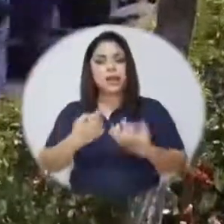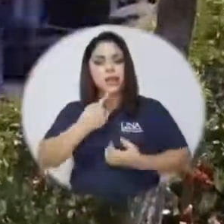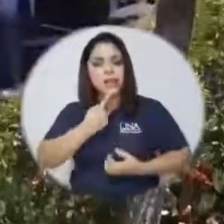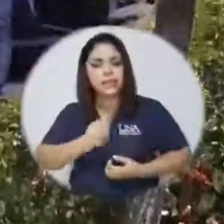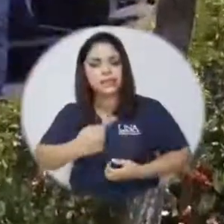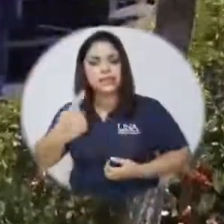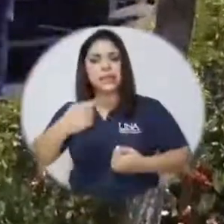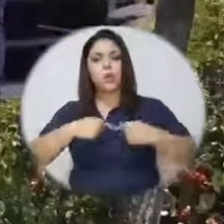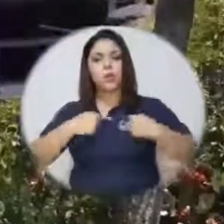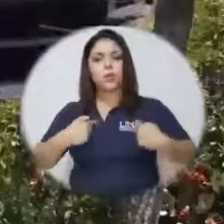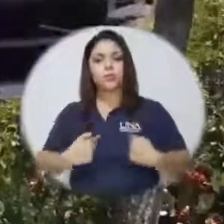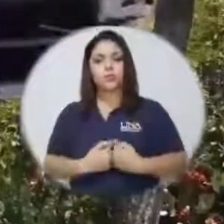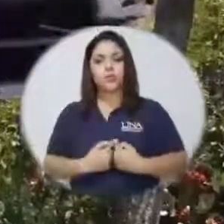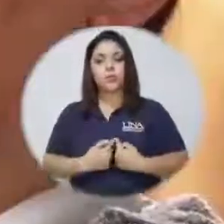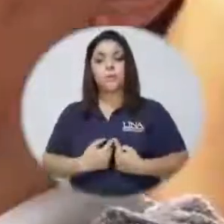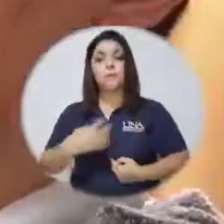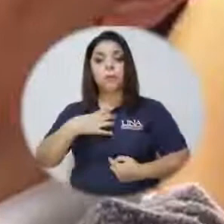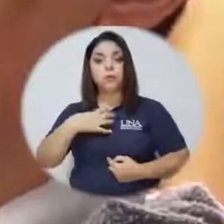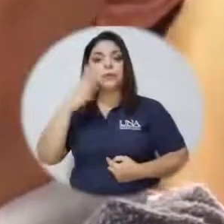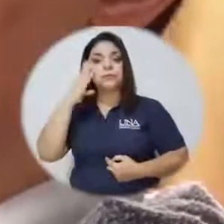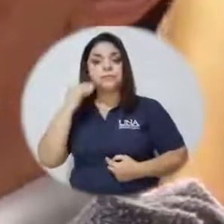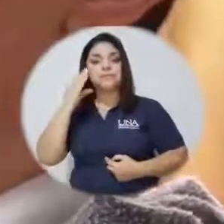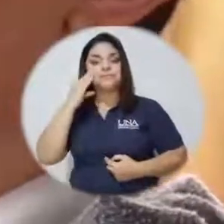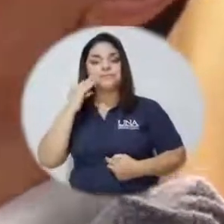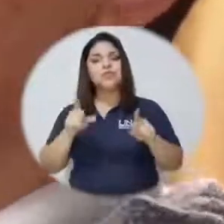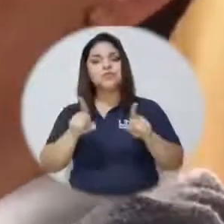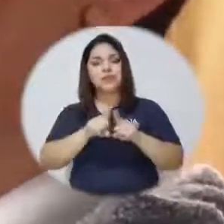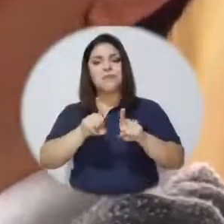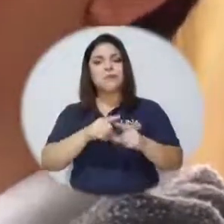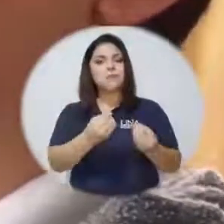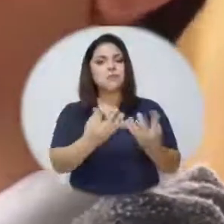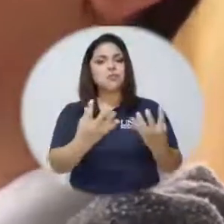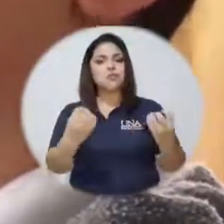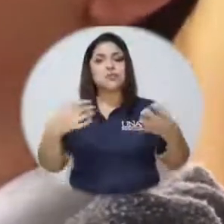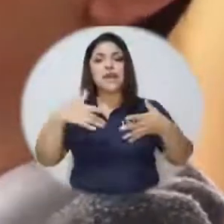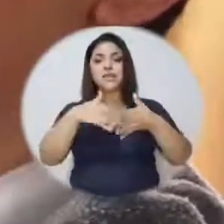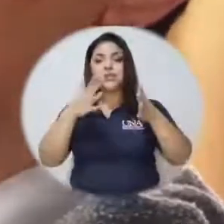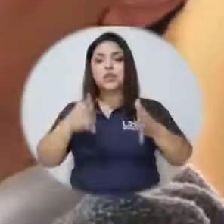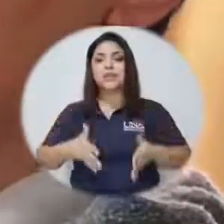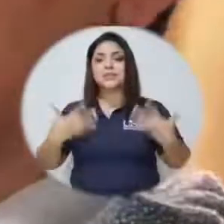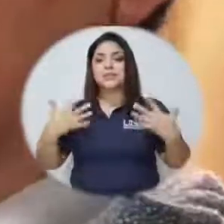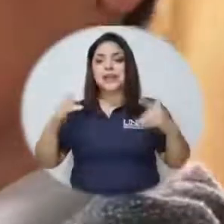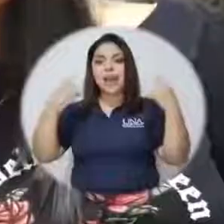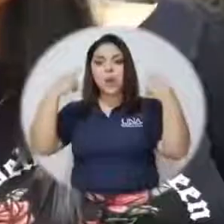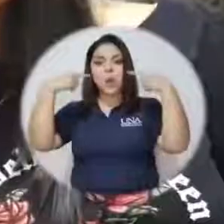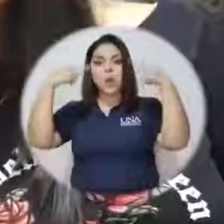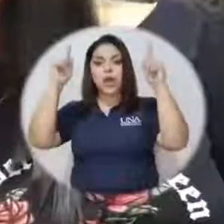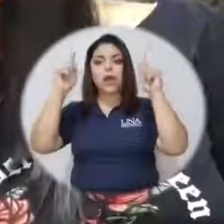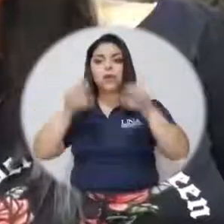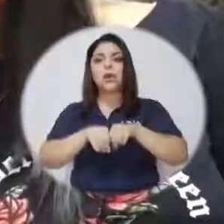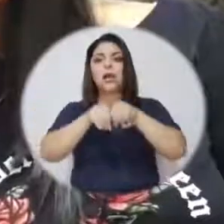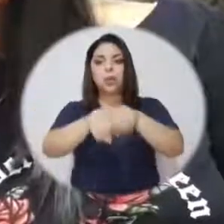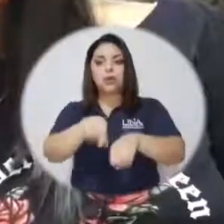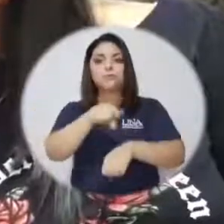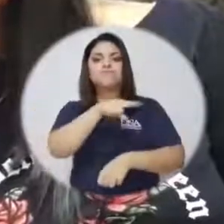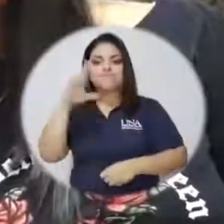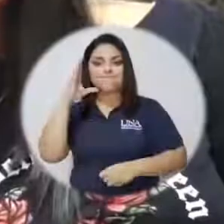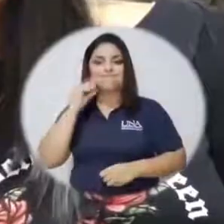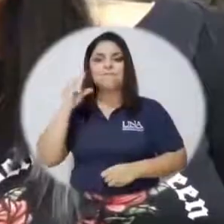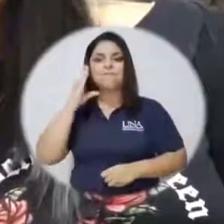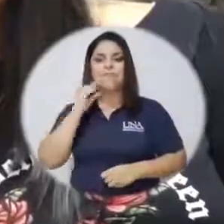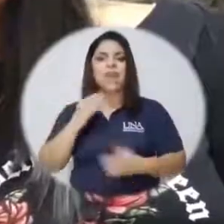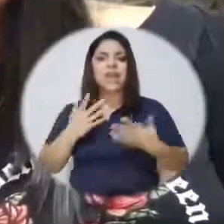es no solo desde la propia experiencia, sino desde la experiencia de muchos estudiantes que han logrado graduarse de esta universidad, y ha